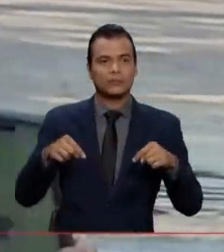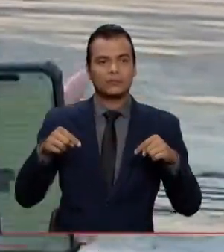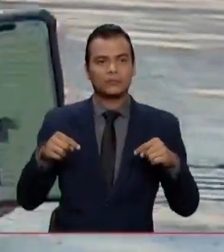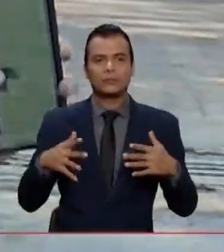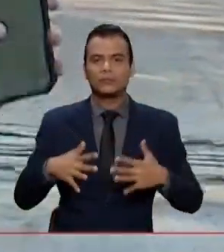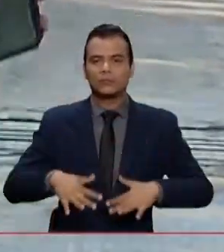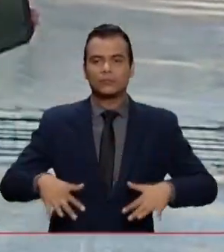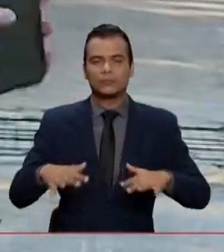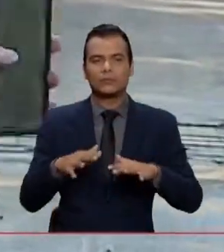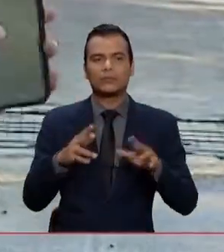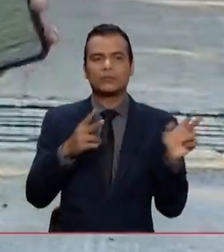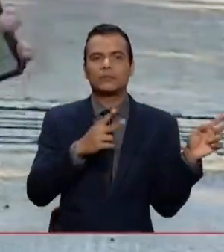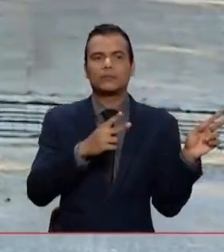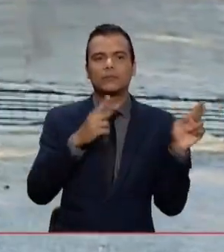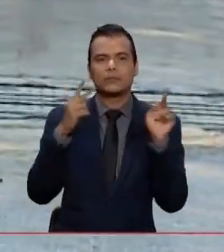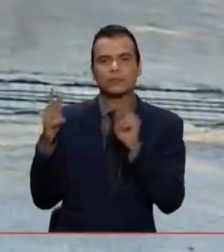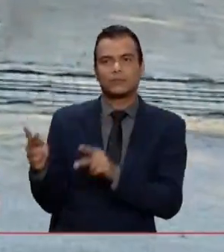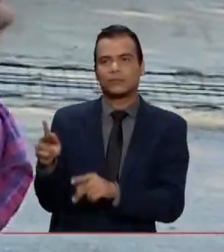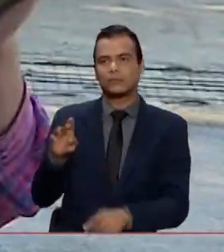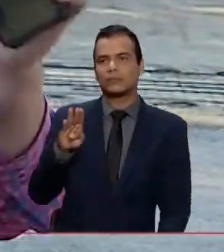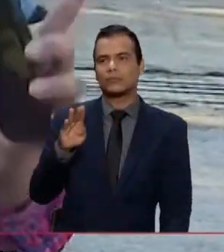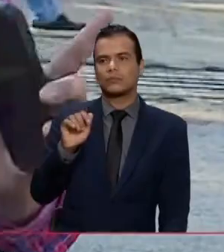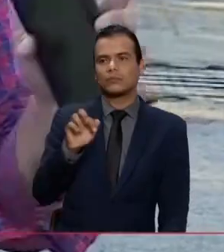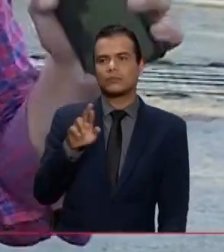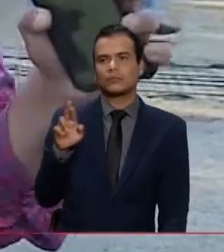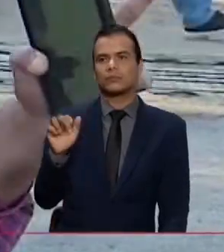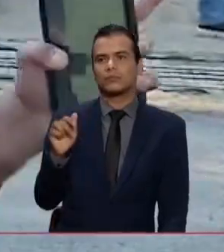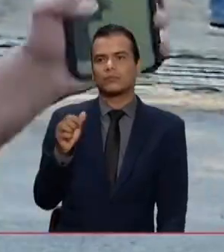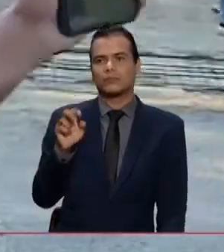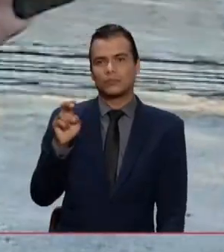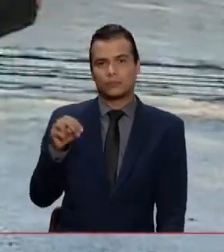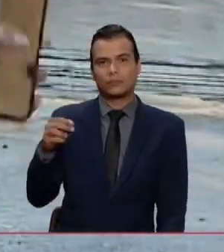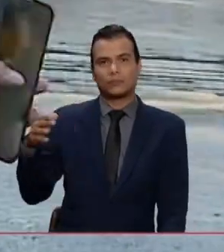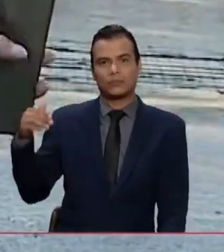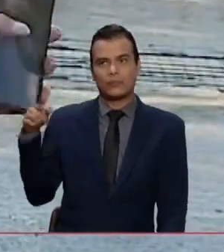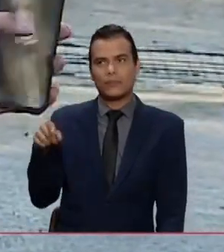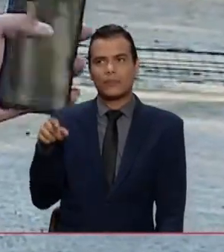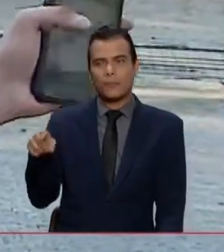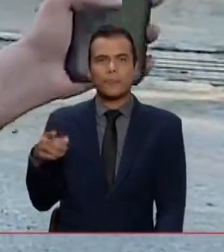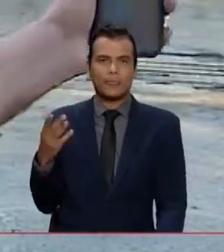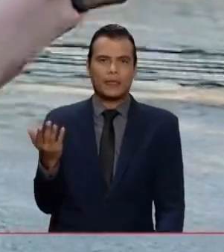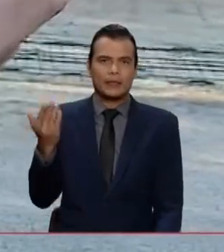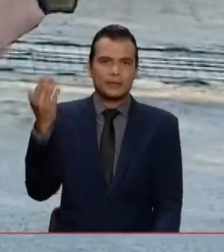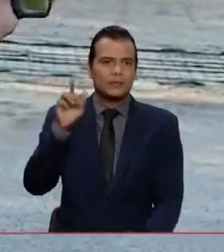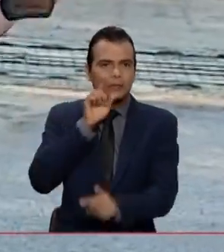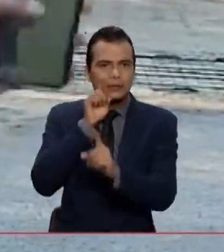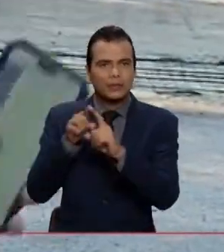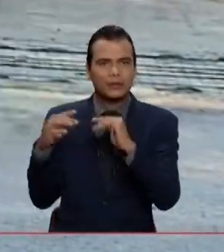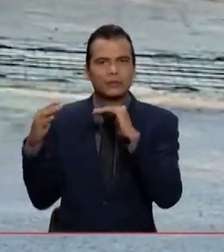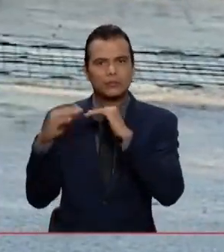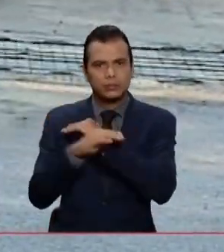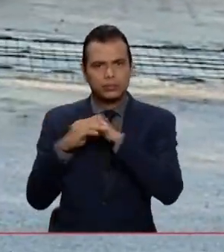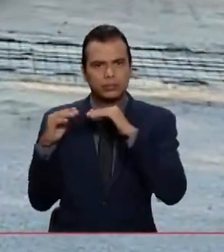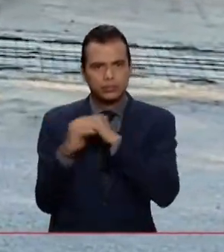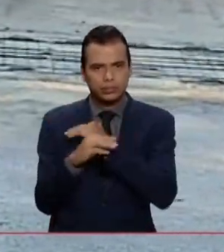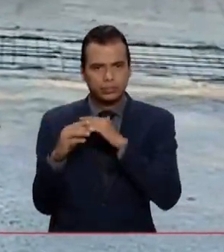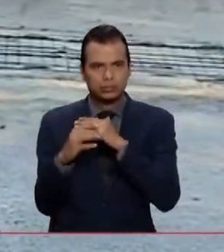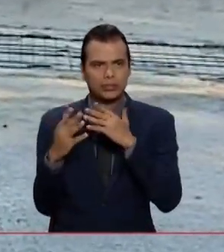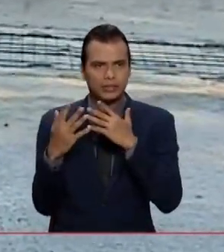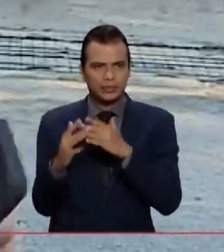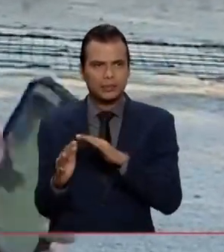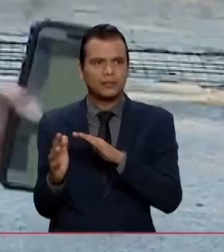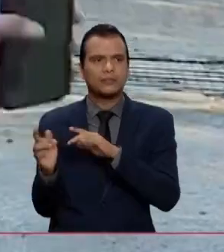en el puente de Barragán. Recordemos que sirvió de contención mientras construían este y que por